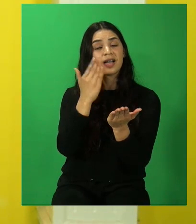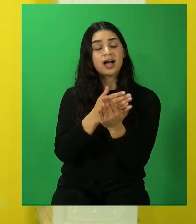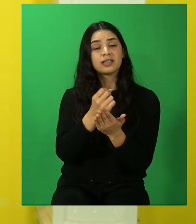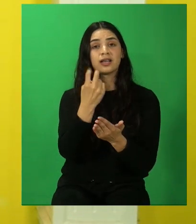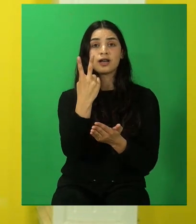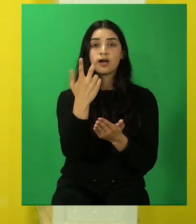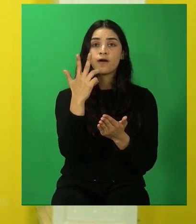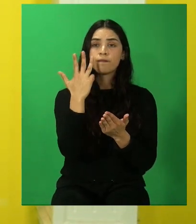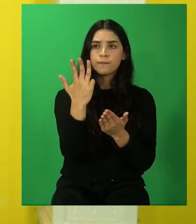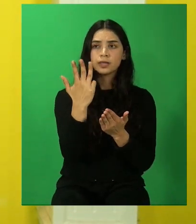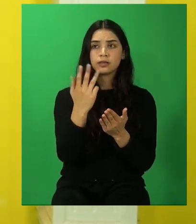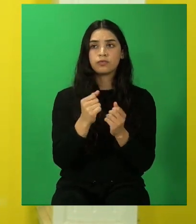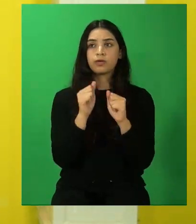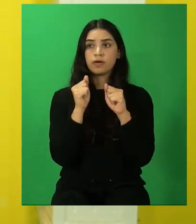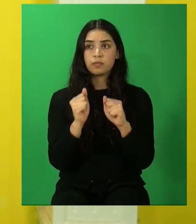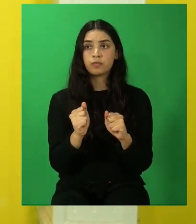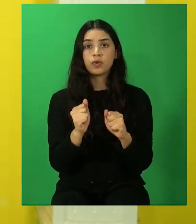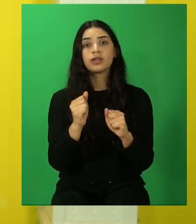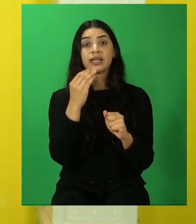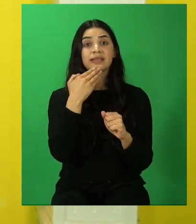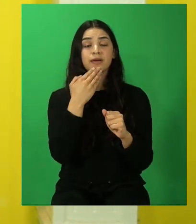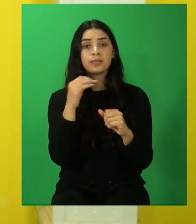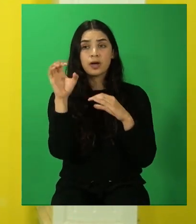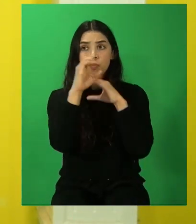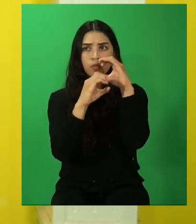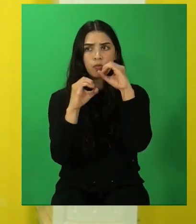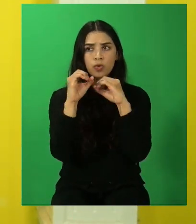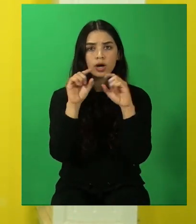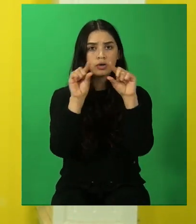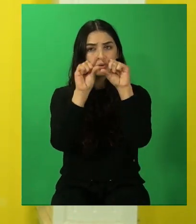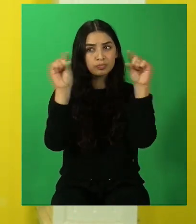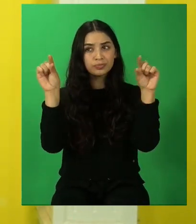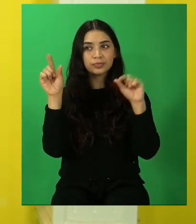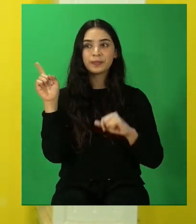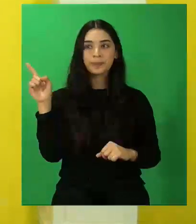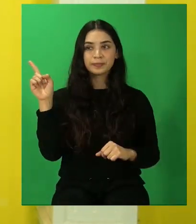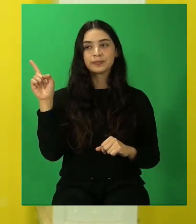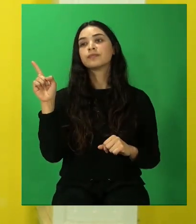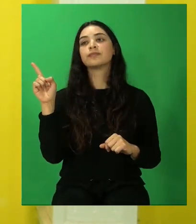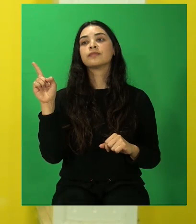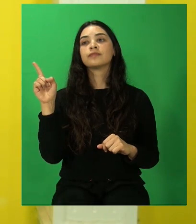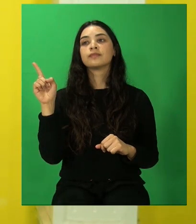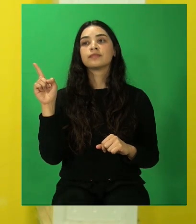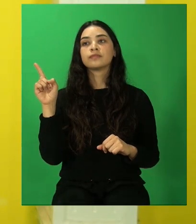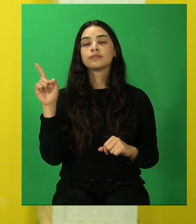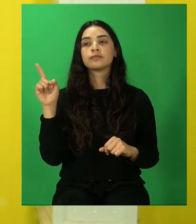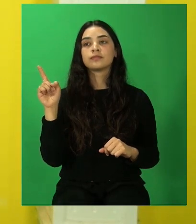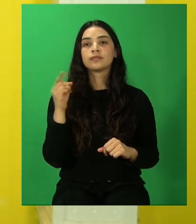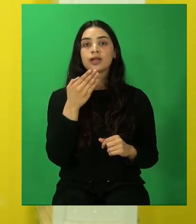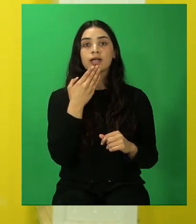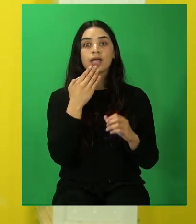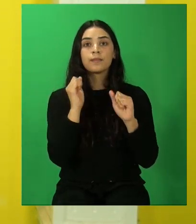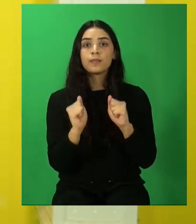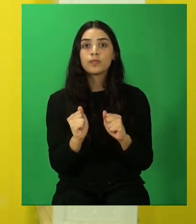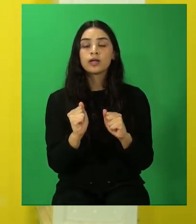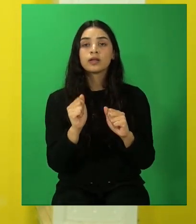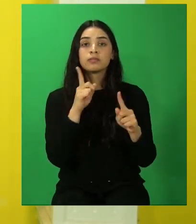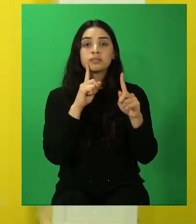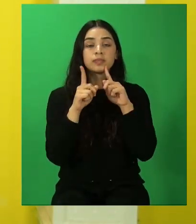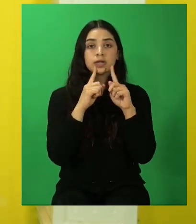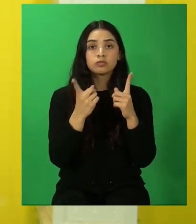descargarlo en el enlace que te dejo a continuación, ¿ya? Ahí está tu texto de estudiante, y también puedes hacer las